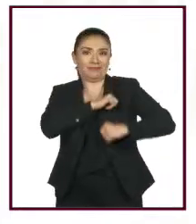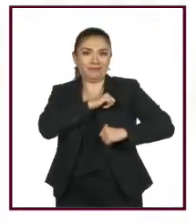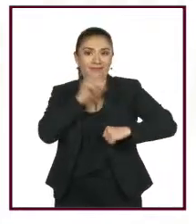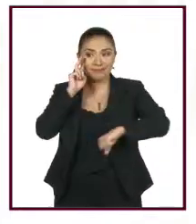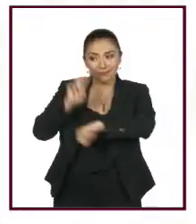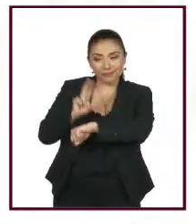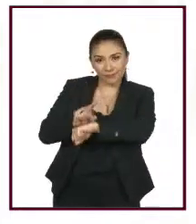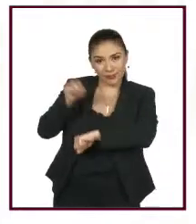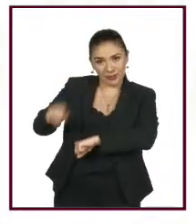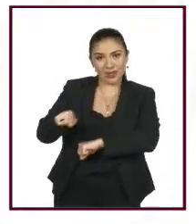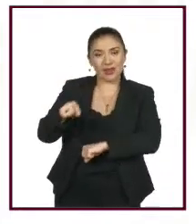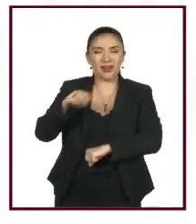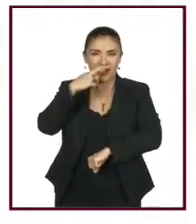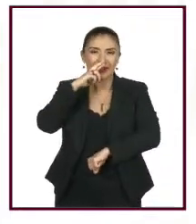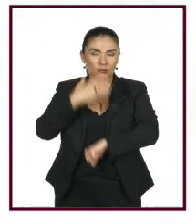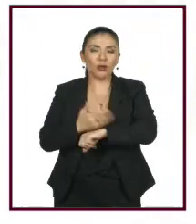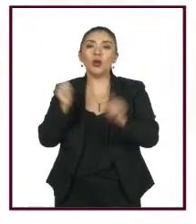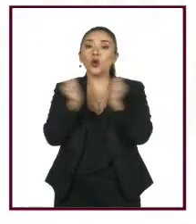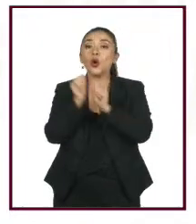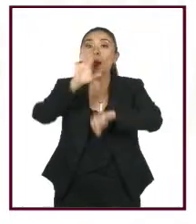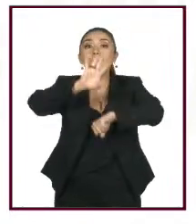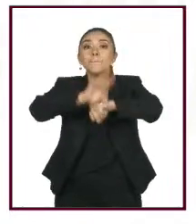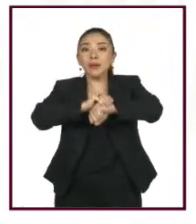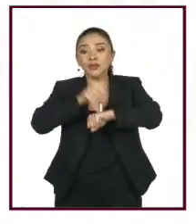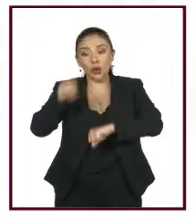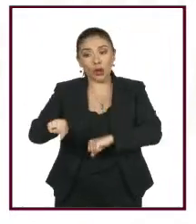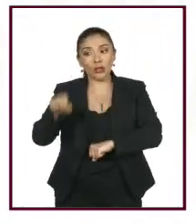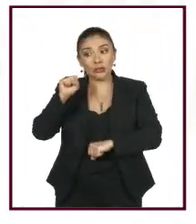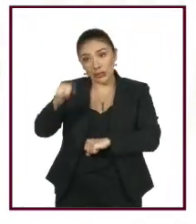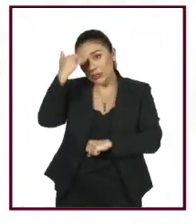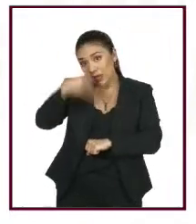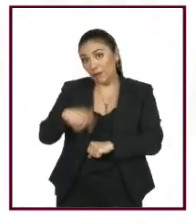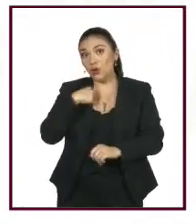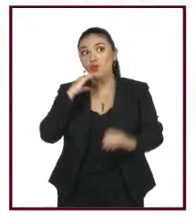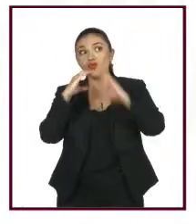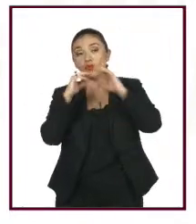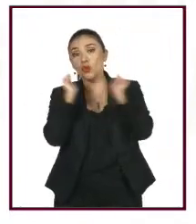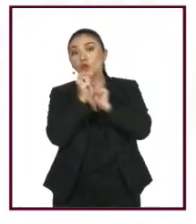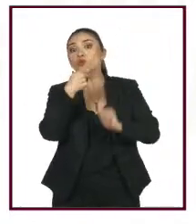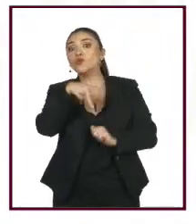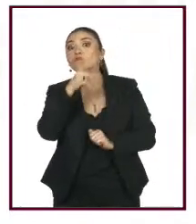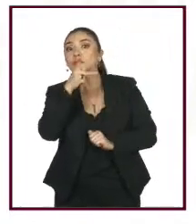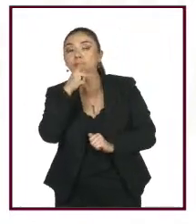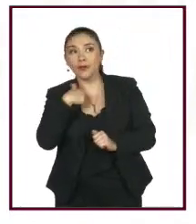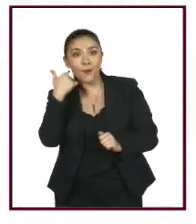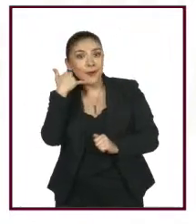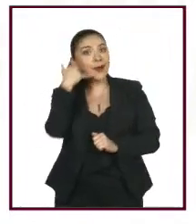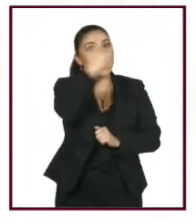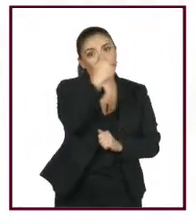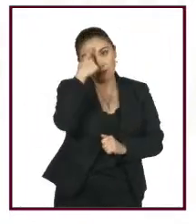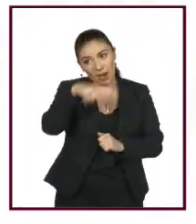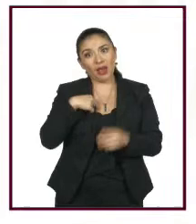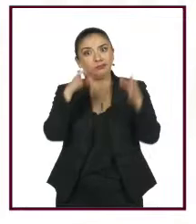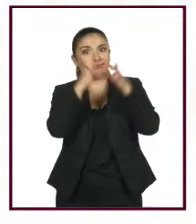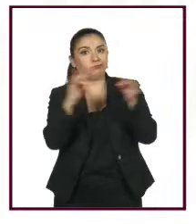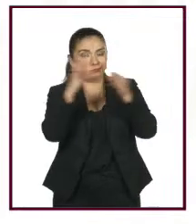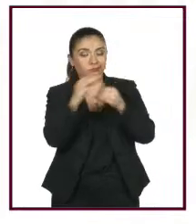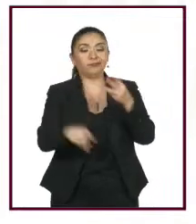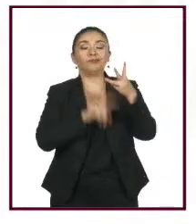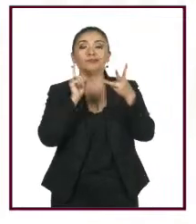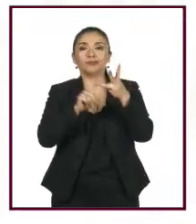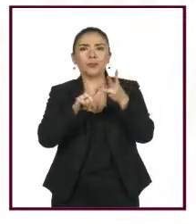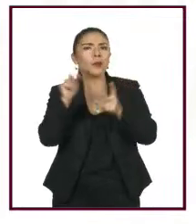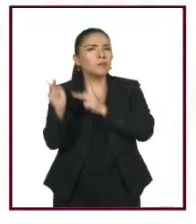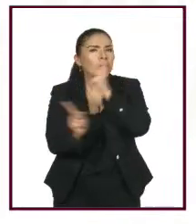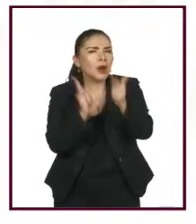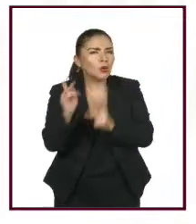menores, siempre también con el consentimiento de los menores, también que sepan cuál va a ser el paso a seguir. El paso 3,